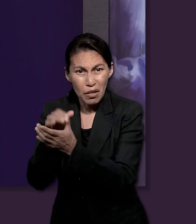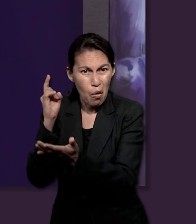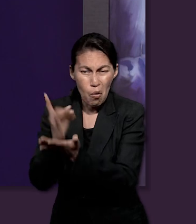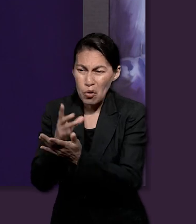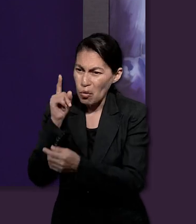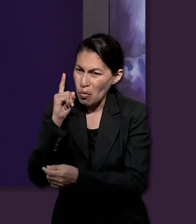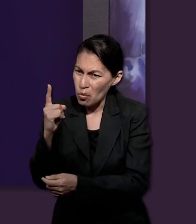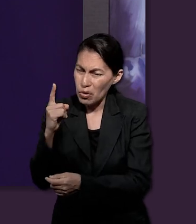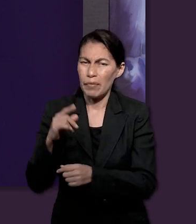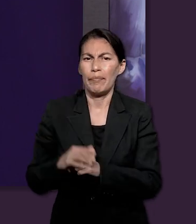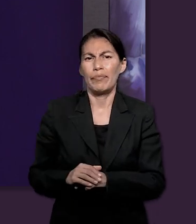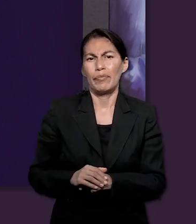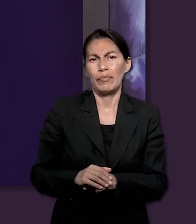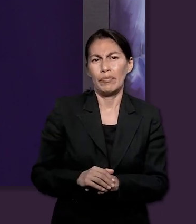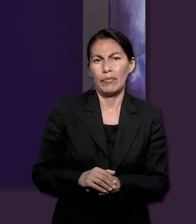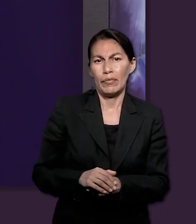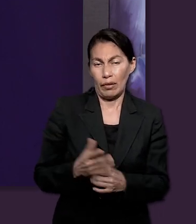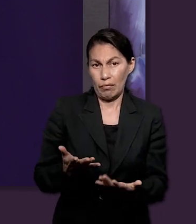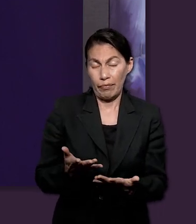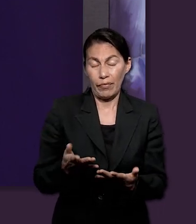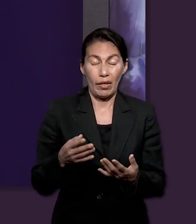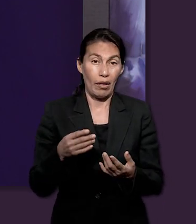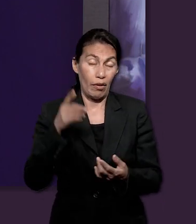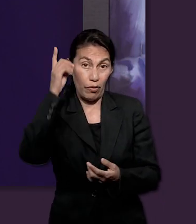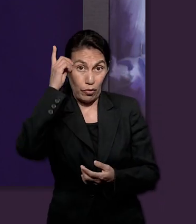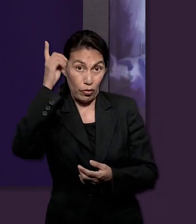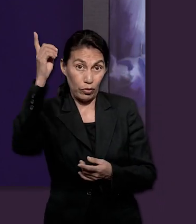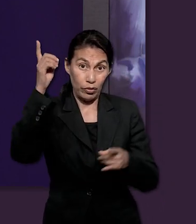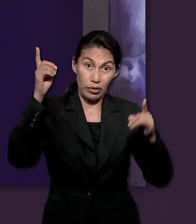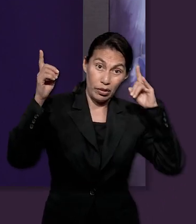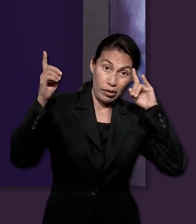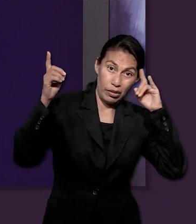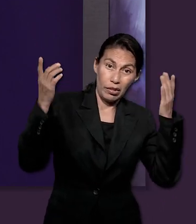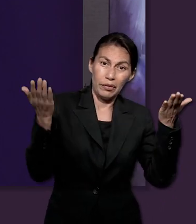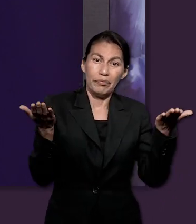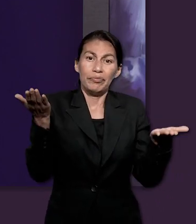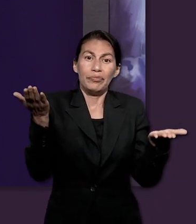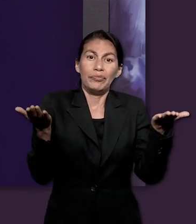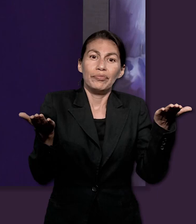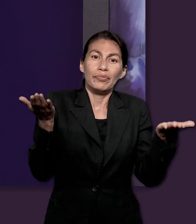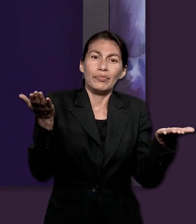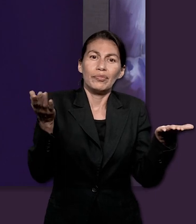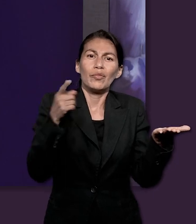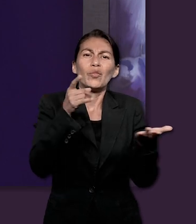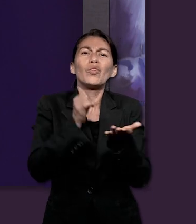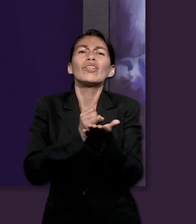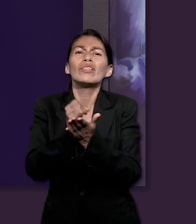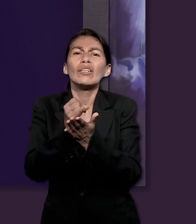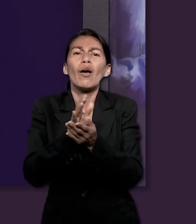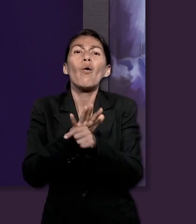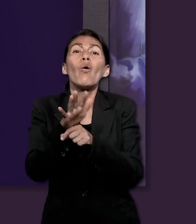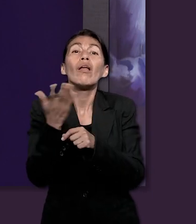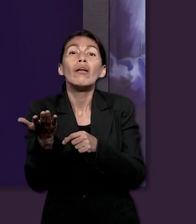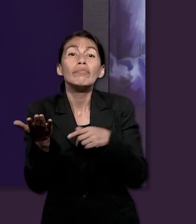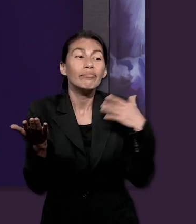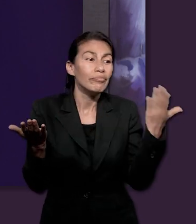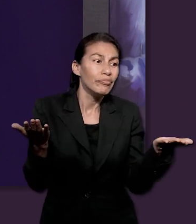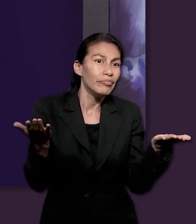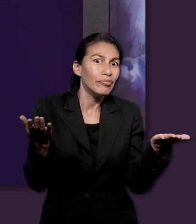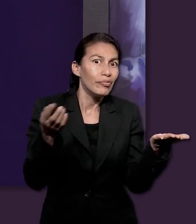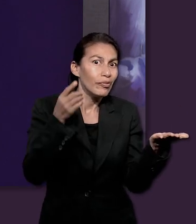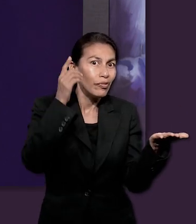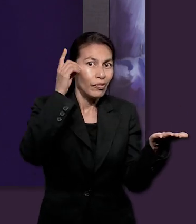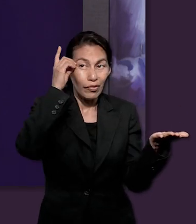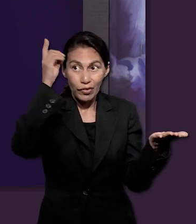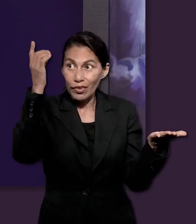reyes, finalmente, ¿no? Hay una lucha entre Dios y Satanás. Si tú decides, si te mantienes, si